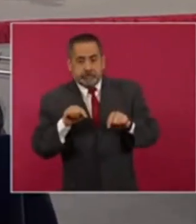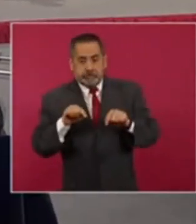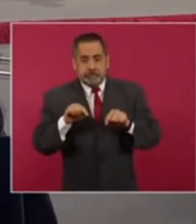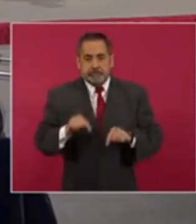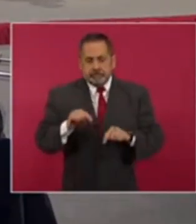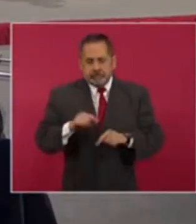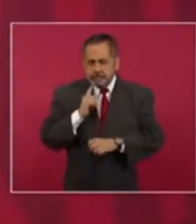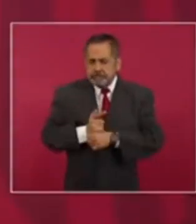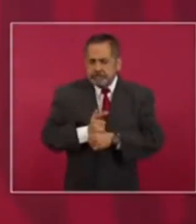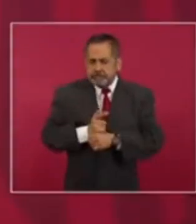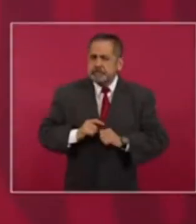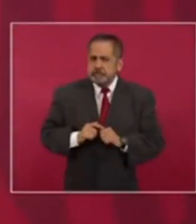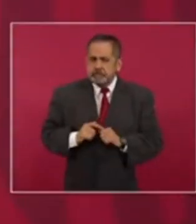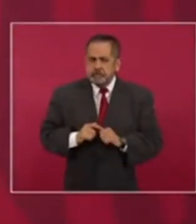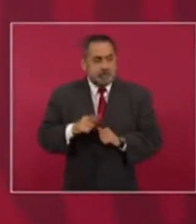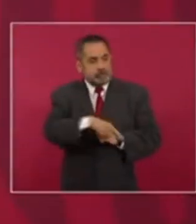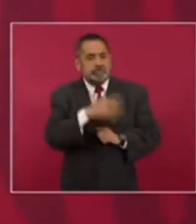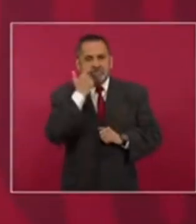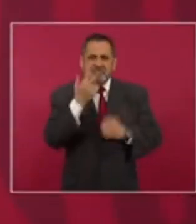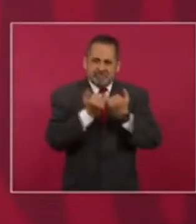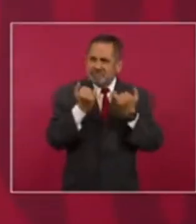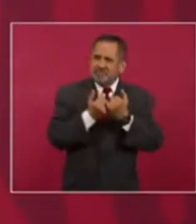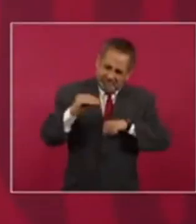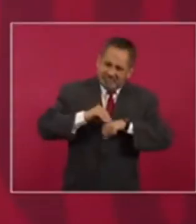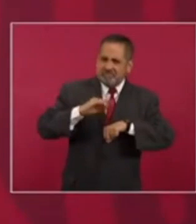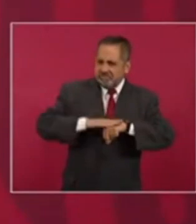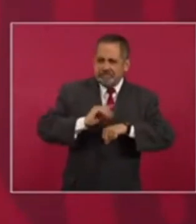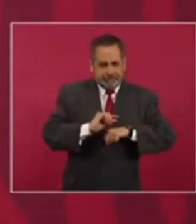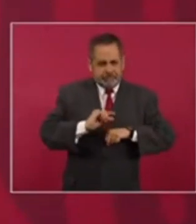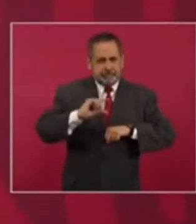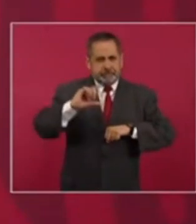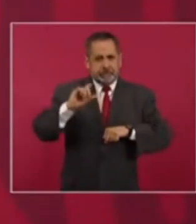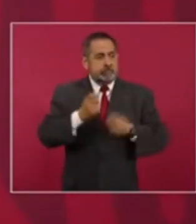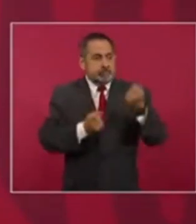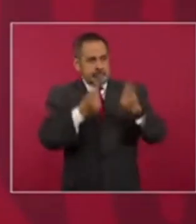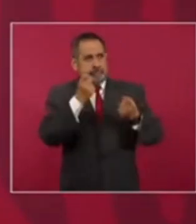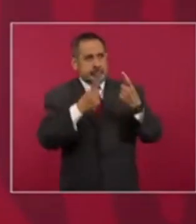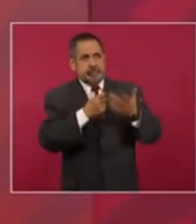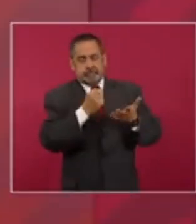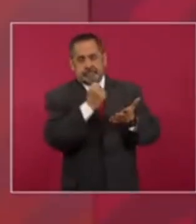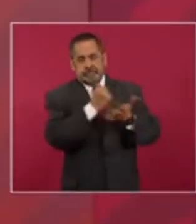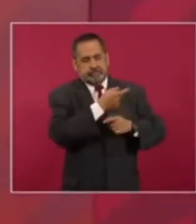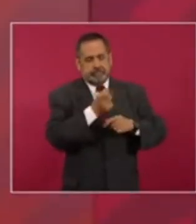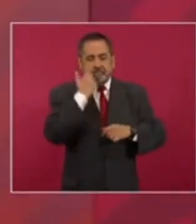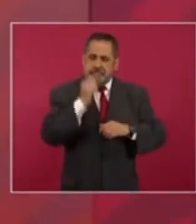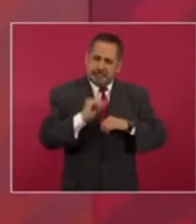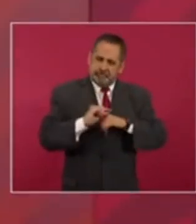me di cuenta, quisieron hacer lo mismo. Algunas marcas